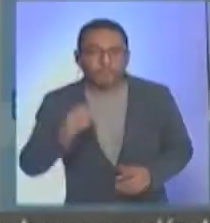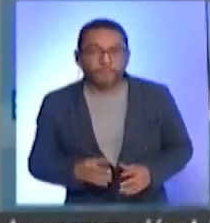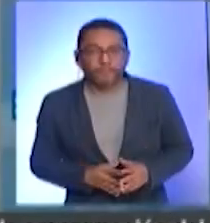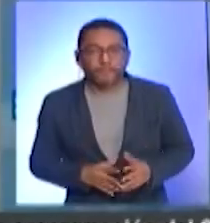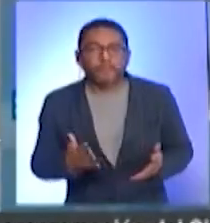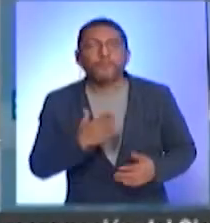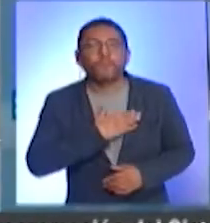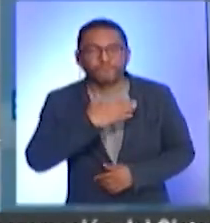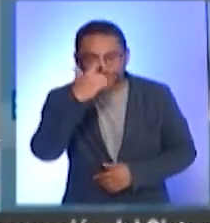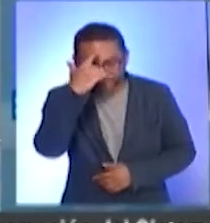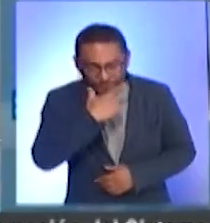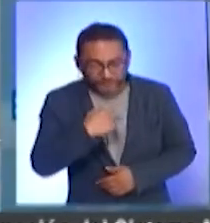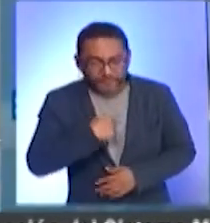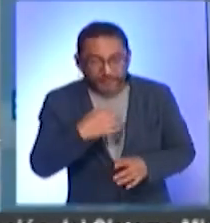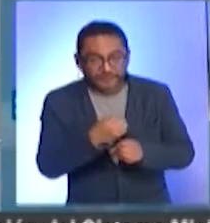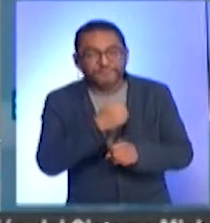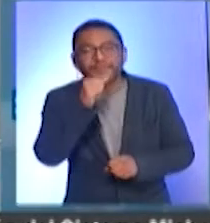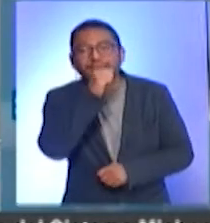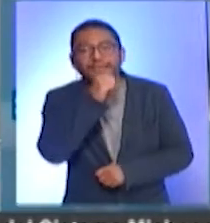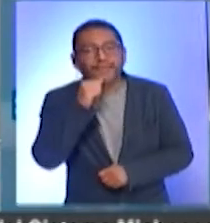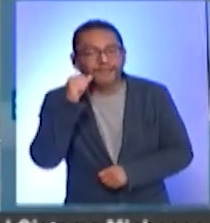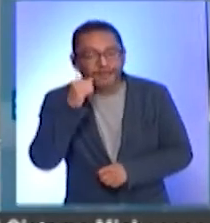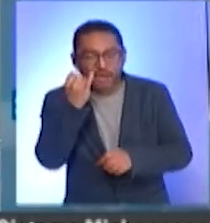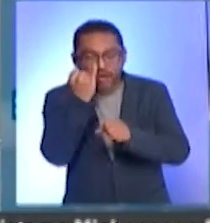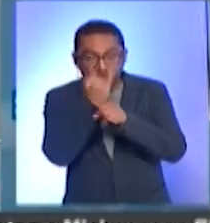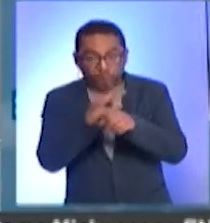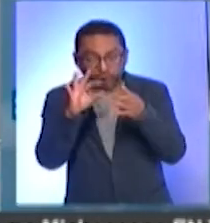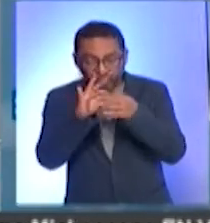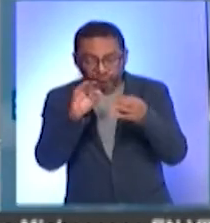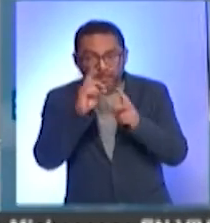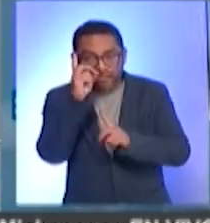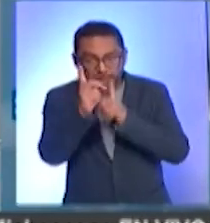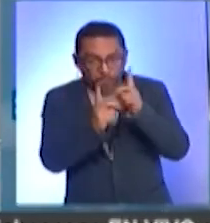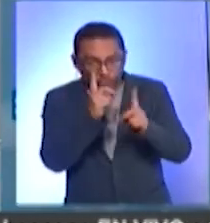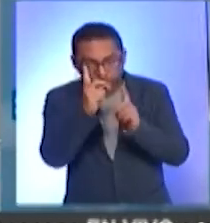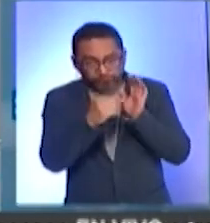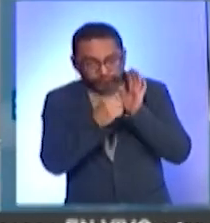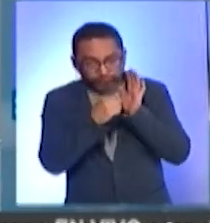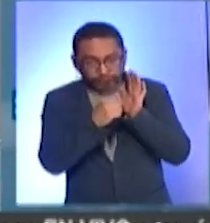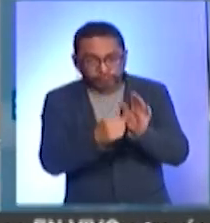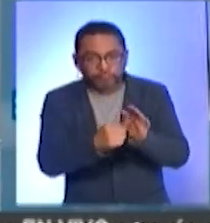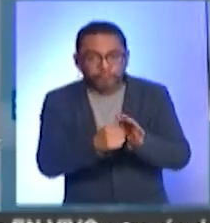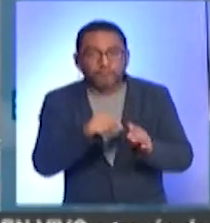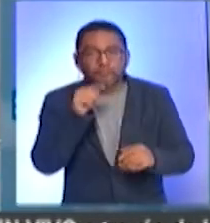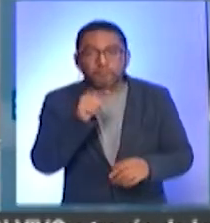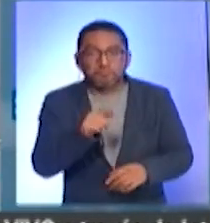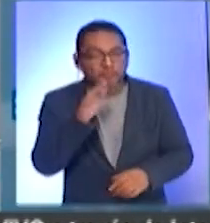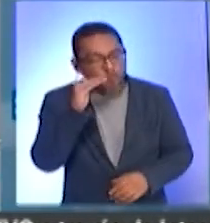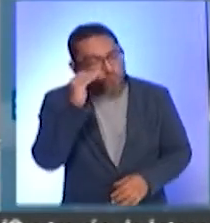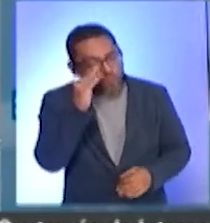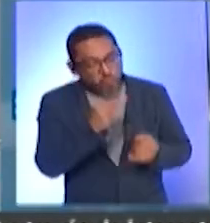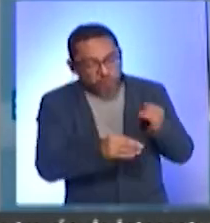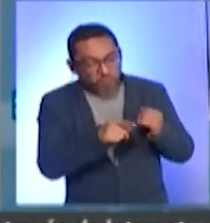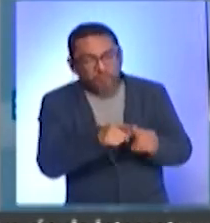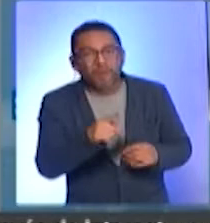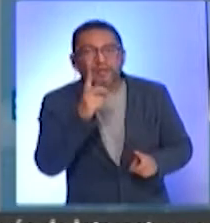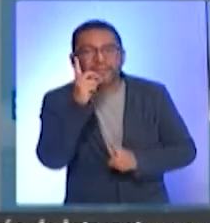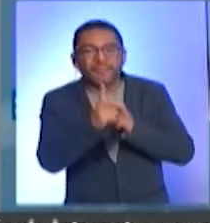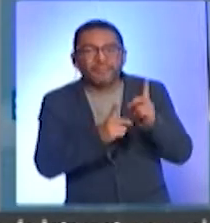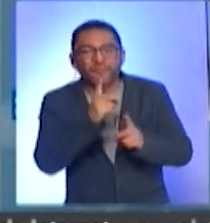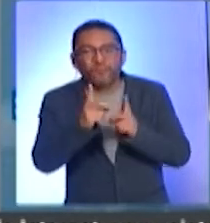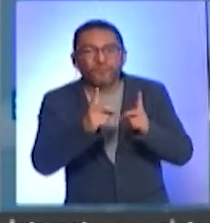muy buenas noches hoy adrián cervantes y te presento la información deportiva le dan el último adiós al atleta